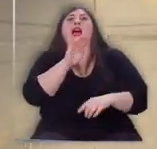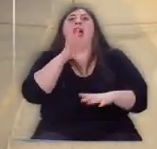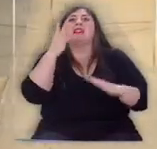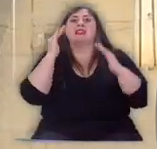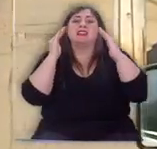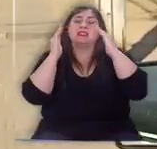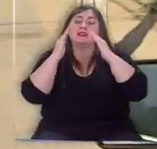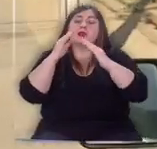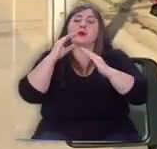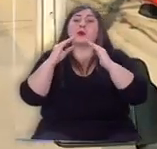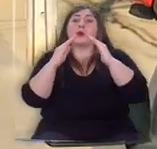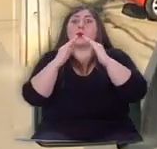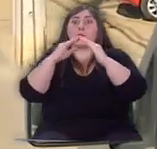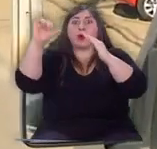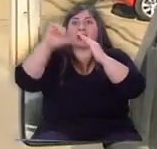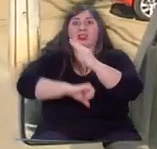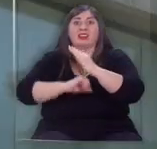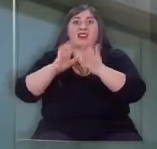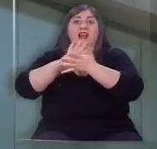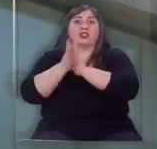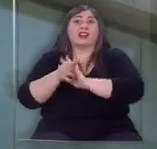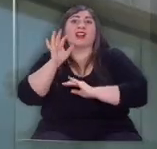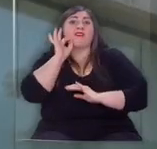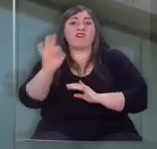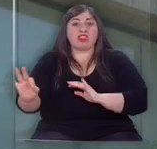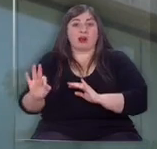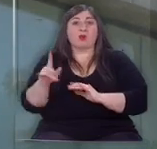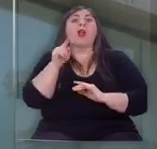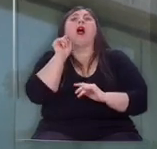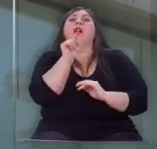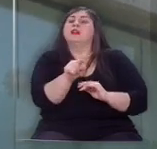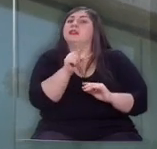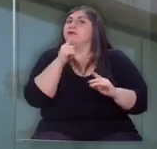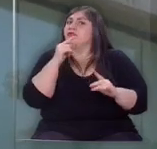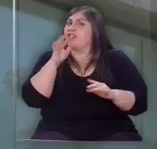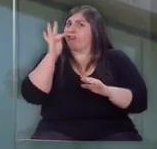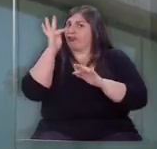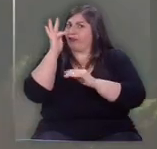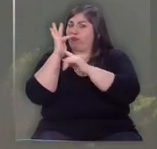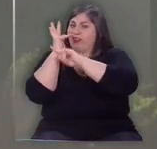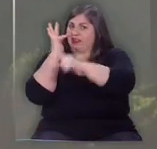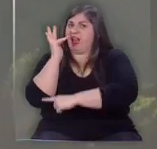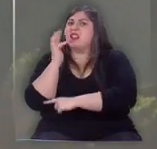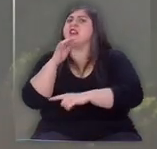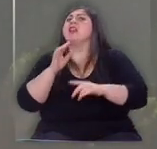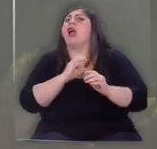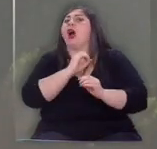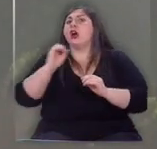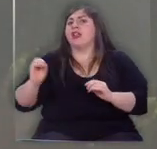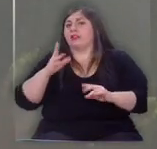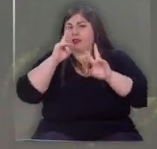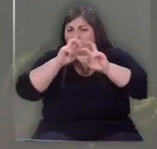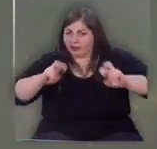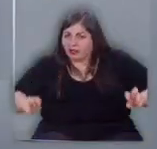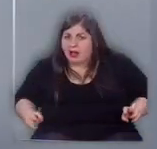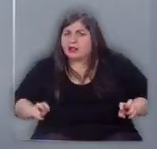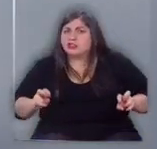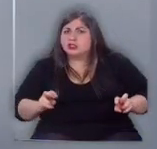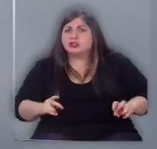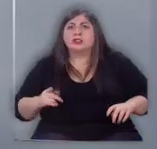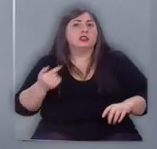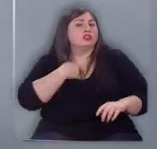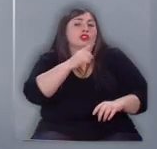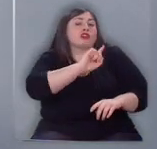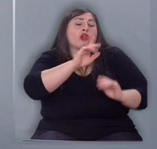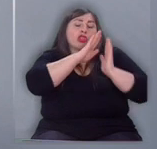cuarentena total en Vitacura. La Fiscalía Oriente abrió una investigación de oficio por infringir la norma. No pernocté en la zona,